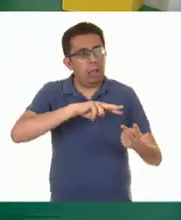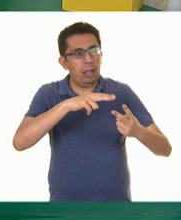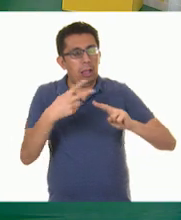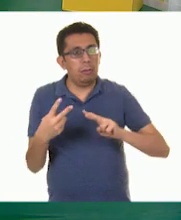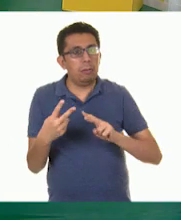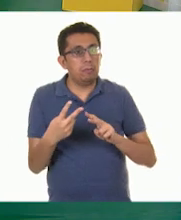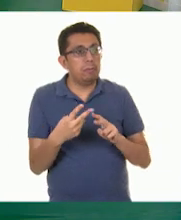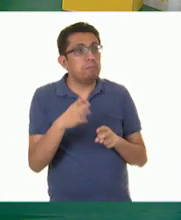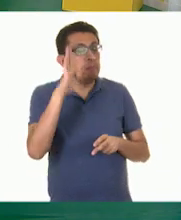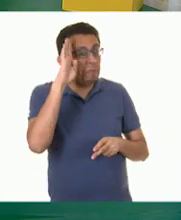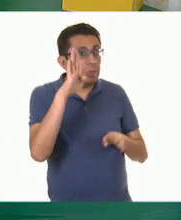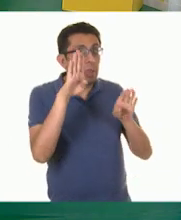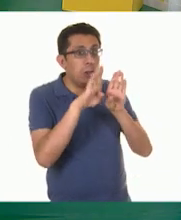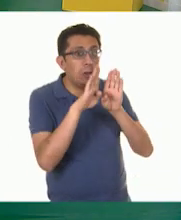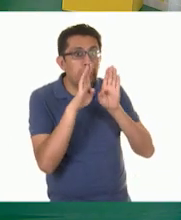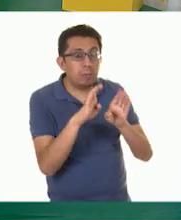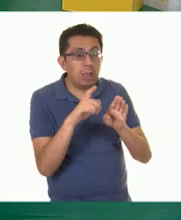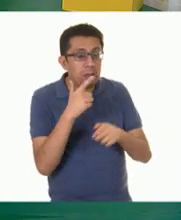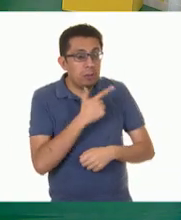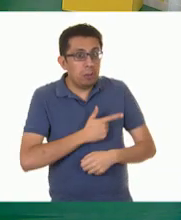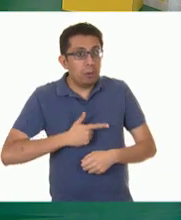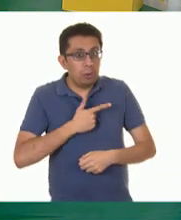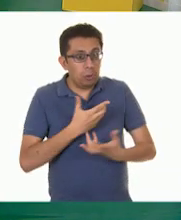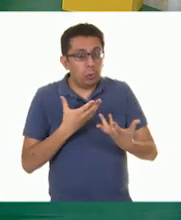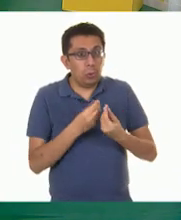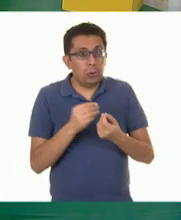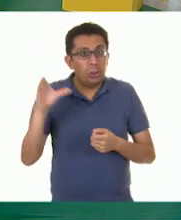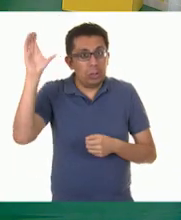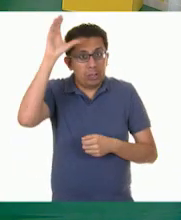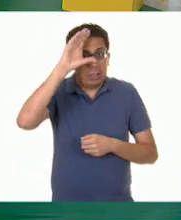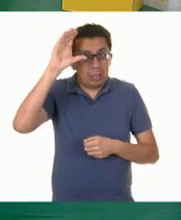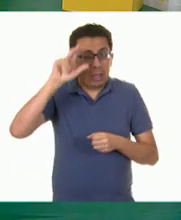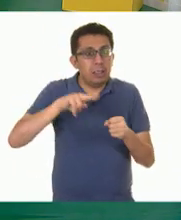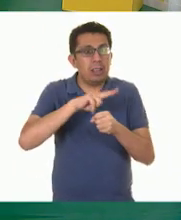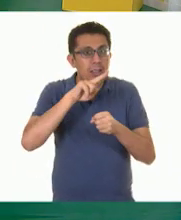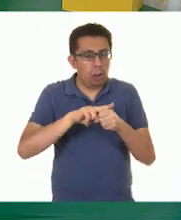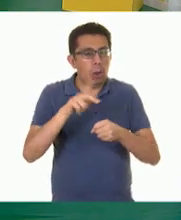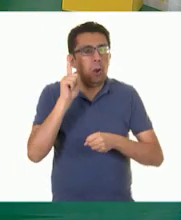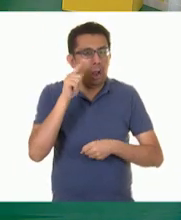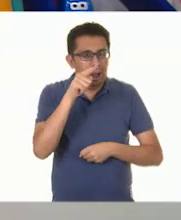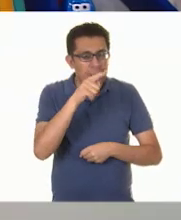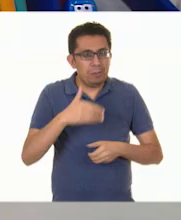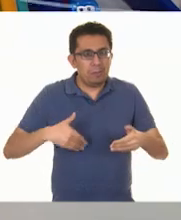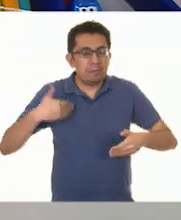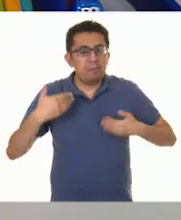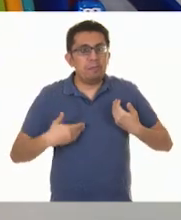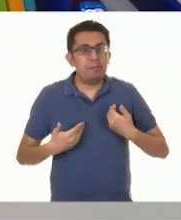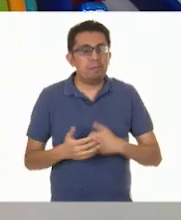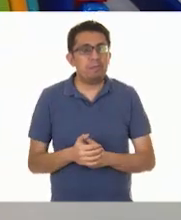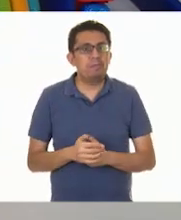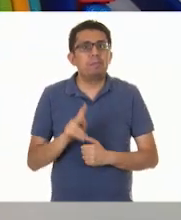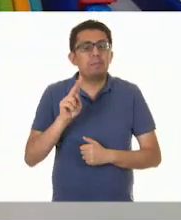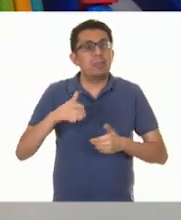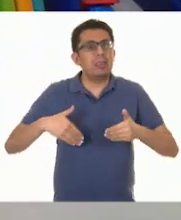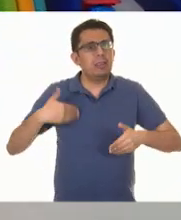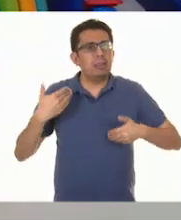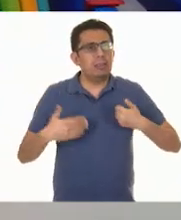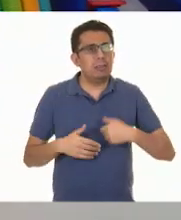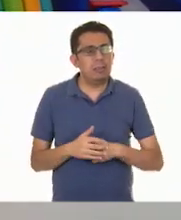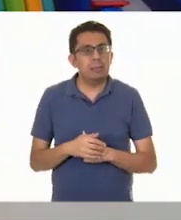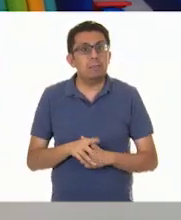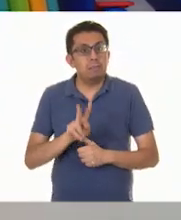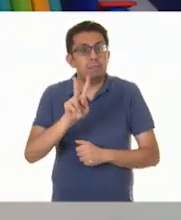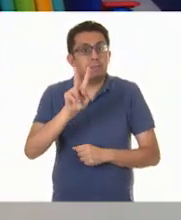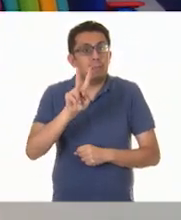¿cómo estás? Qué gusto tenerte en Ciencias Naturales. Espero que te diviertas mucho. Ay, qué divertido, pero es real, profe